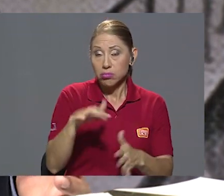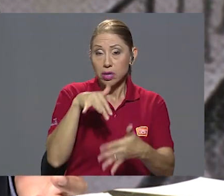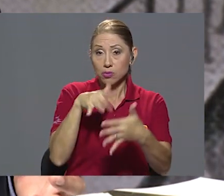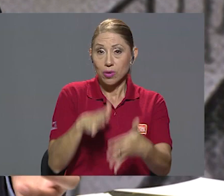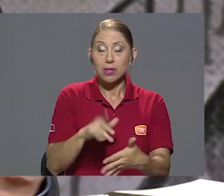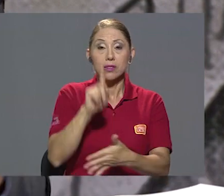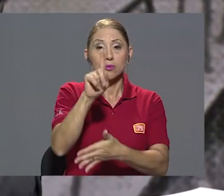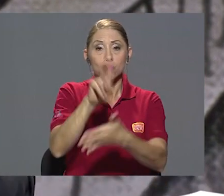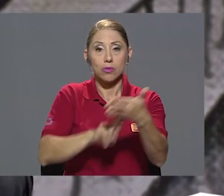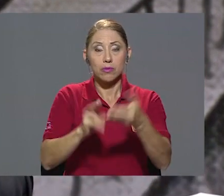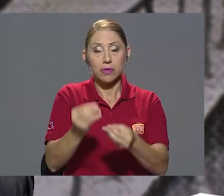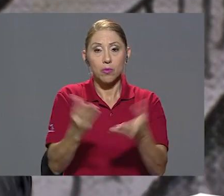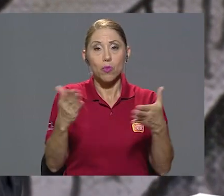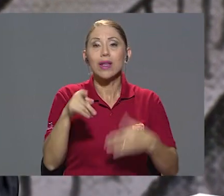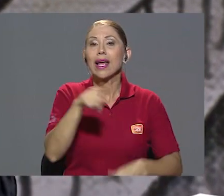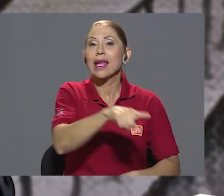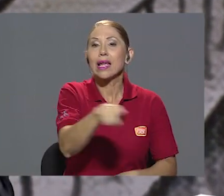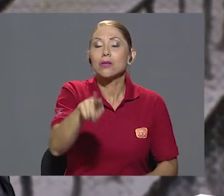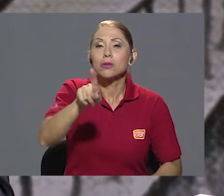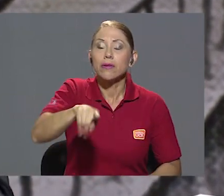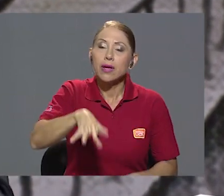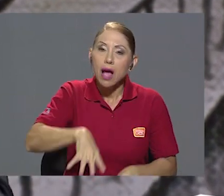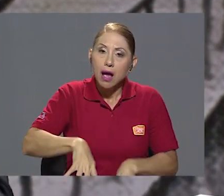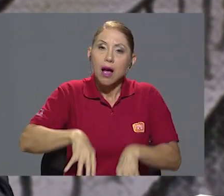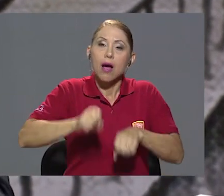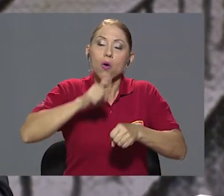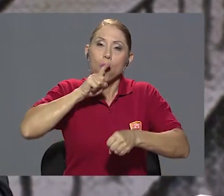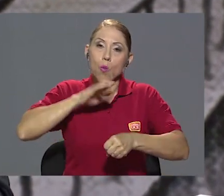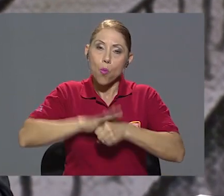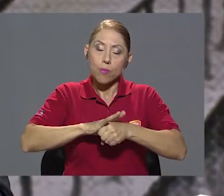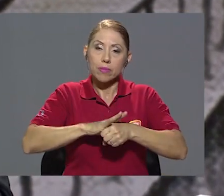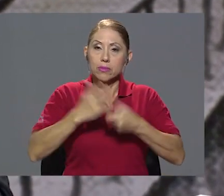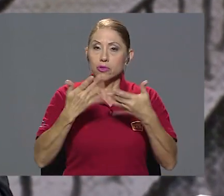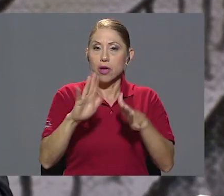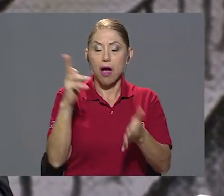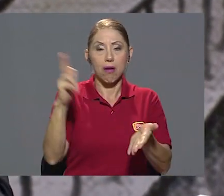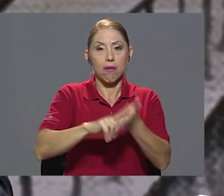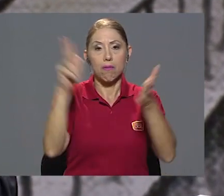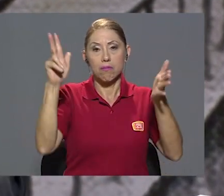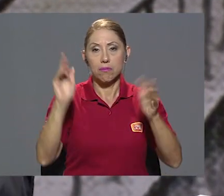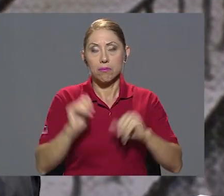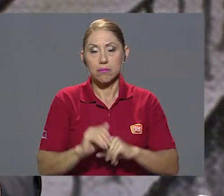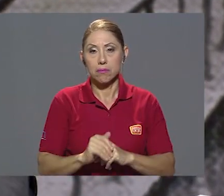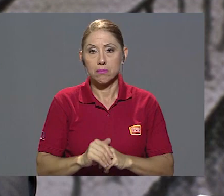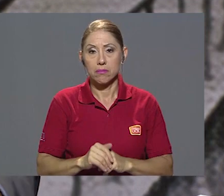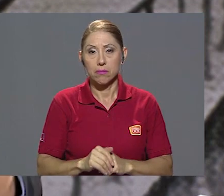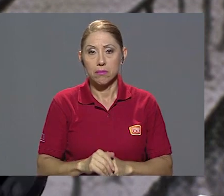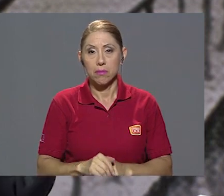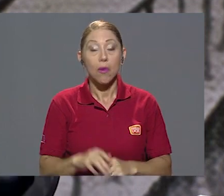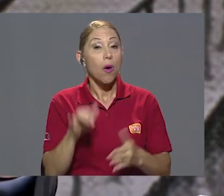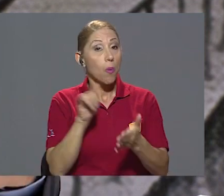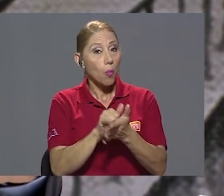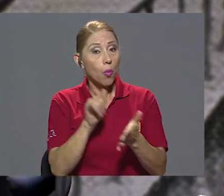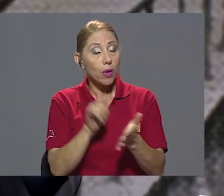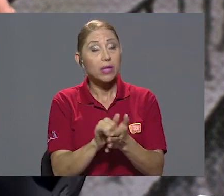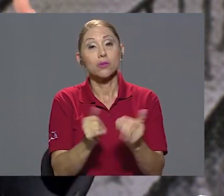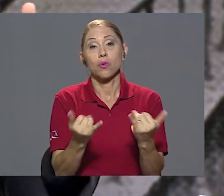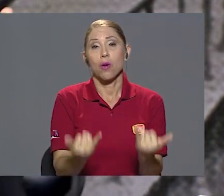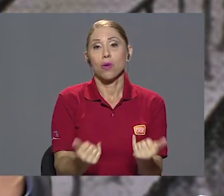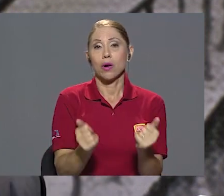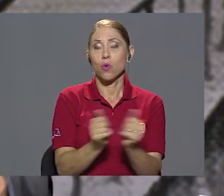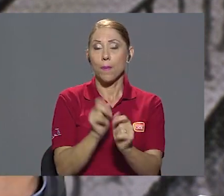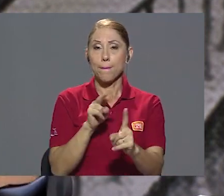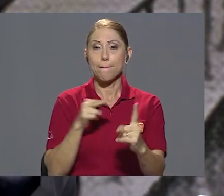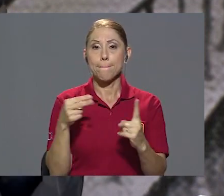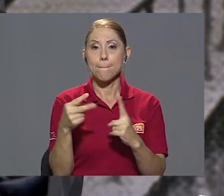universidad pública, asuman estos compromisos que se han ratificado. Por eso, en esta